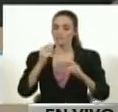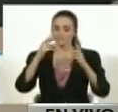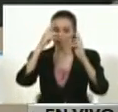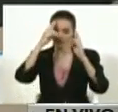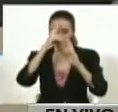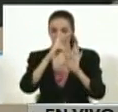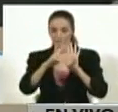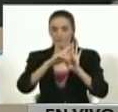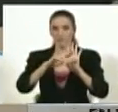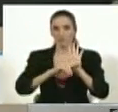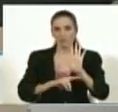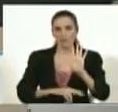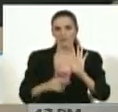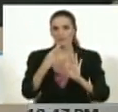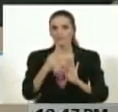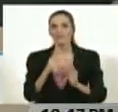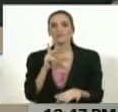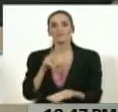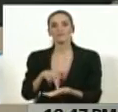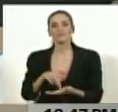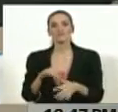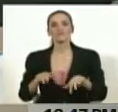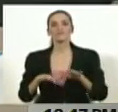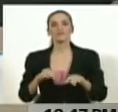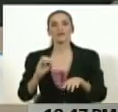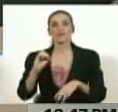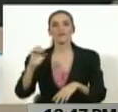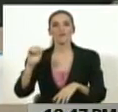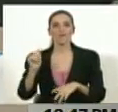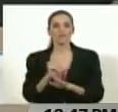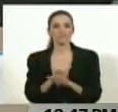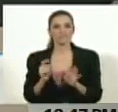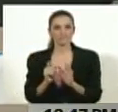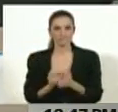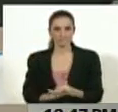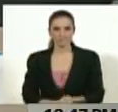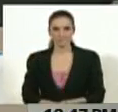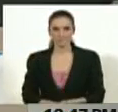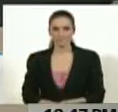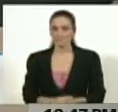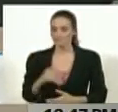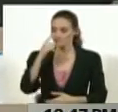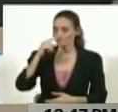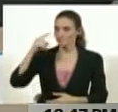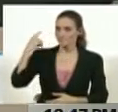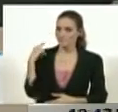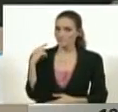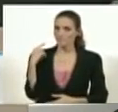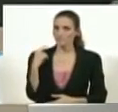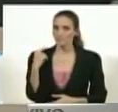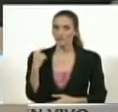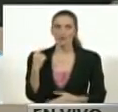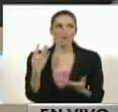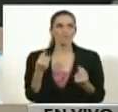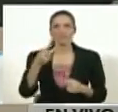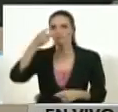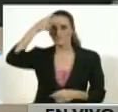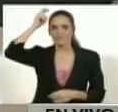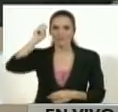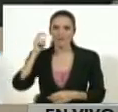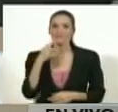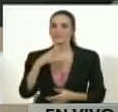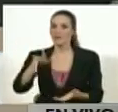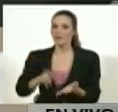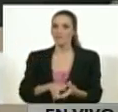normas que rigen su actuación como secretario general el año pasado muchos de los cancilleres y por eso se